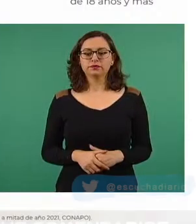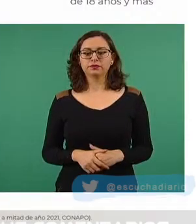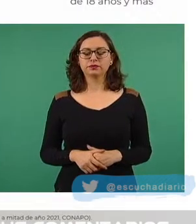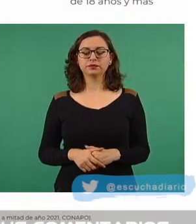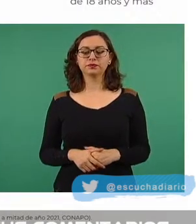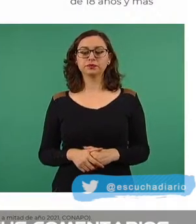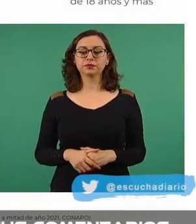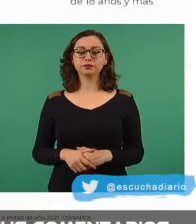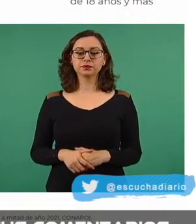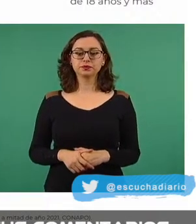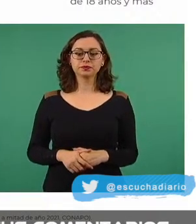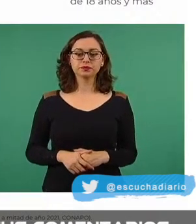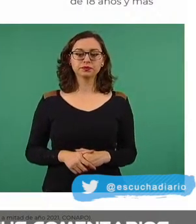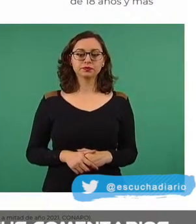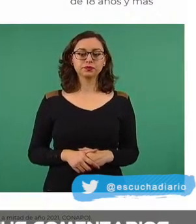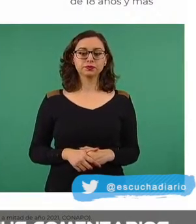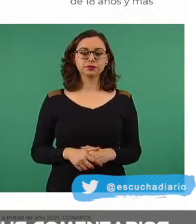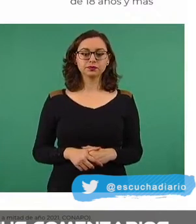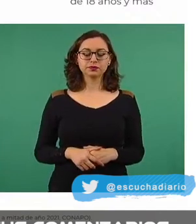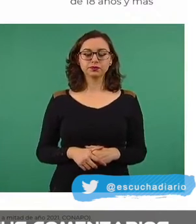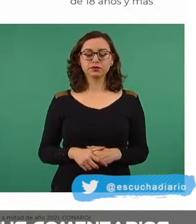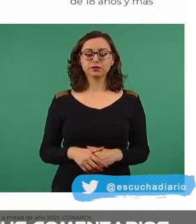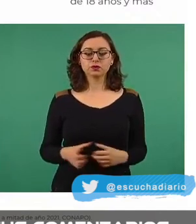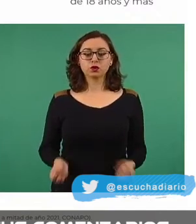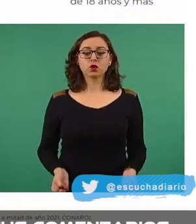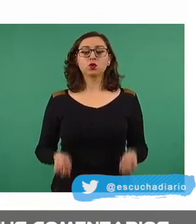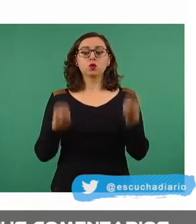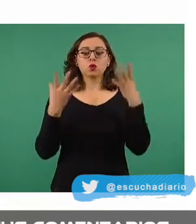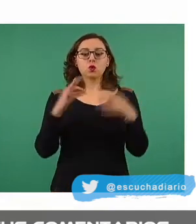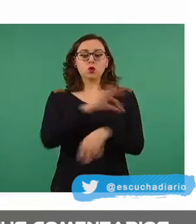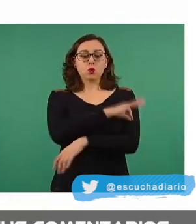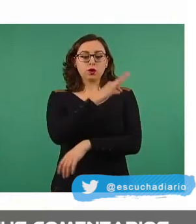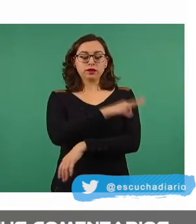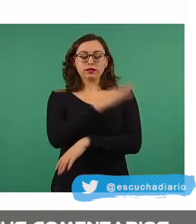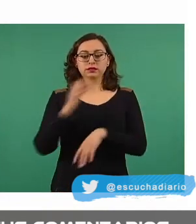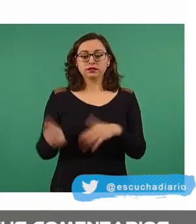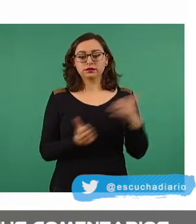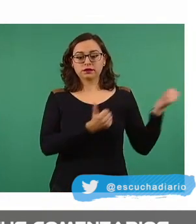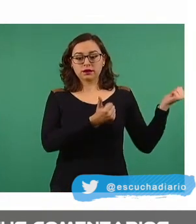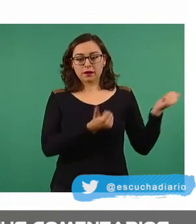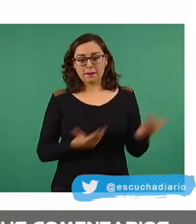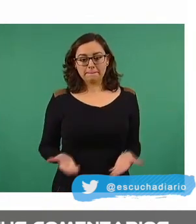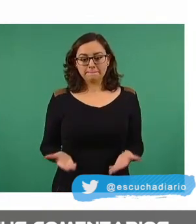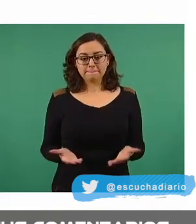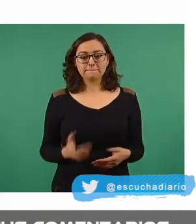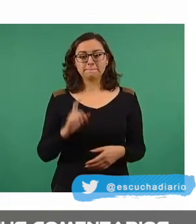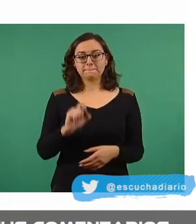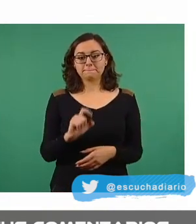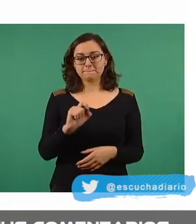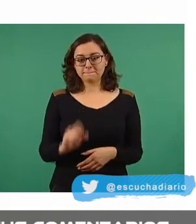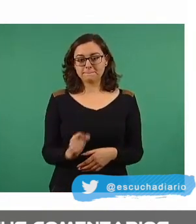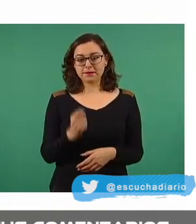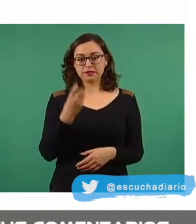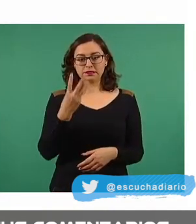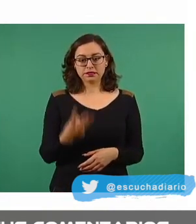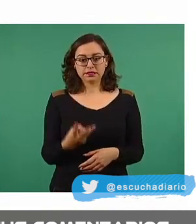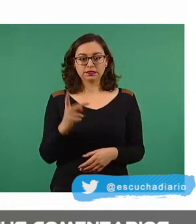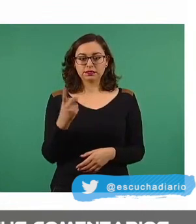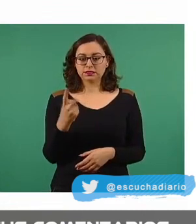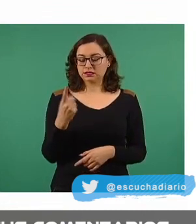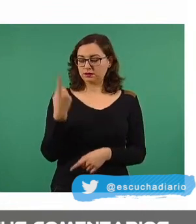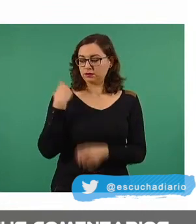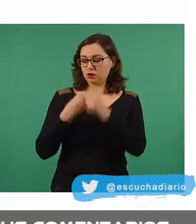la siguiente nos muestra la cantidad de vacunas que se han recibido desde que llegaron el 23 de diciembre del año